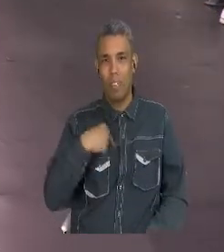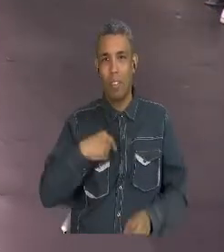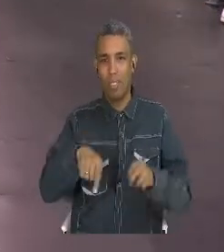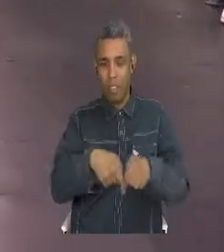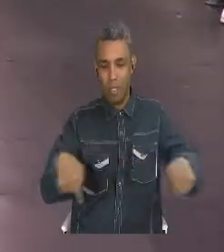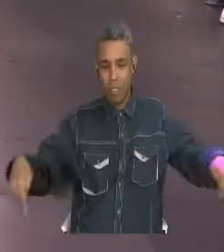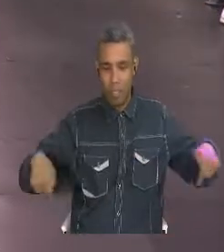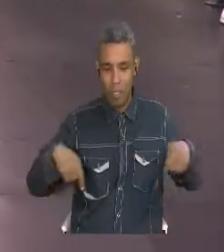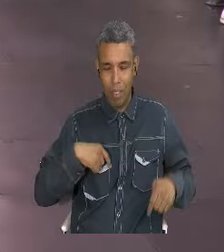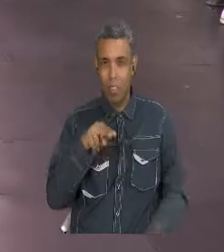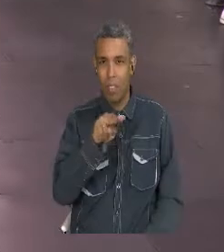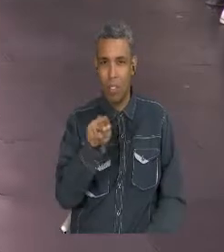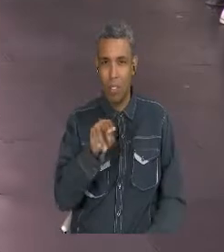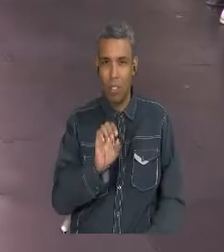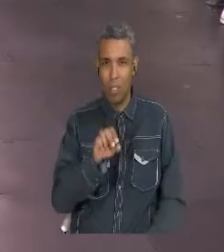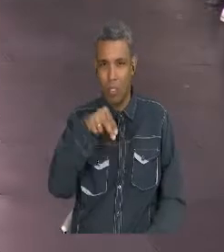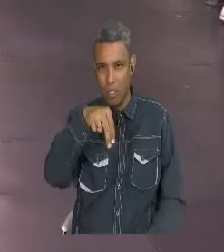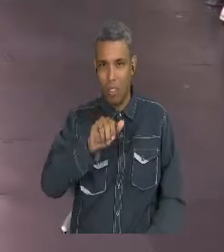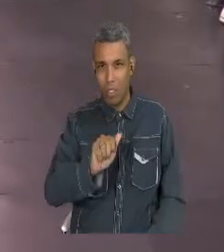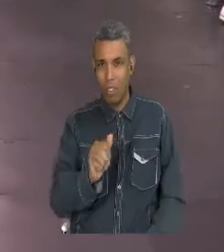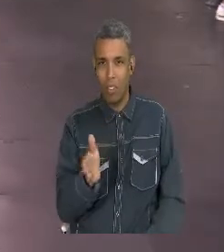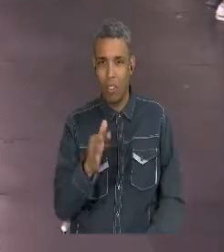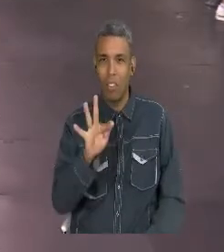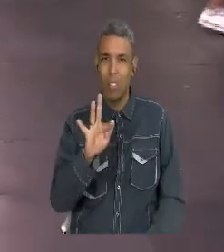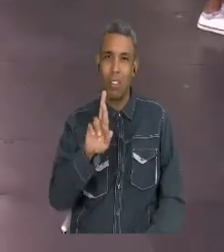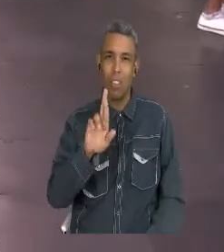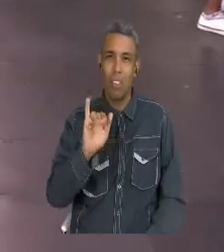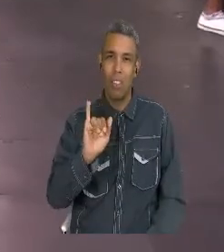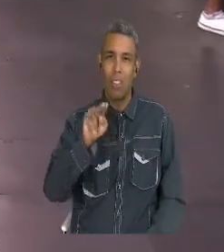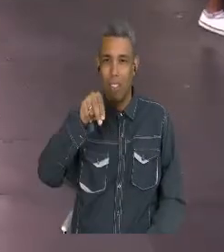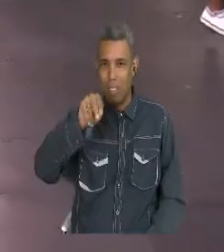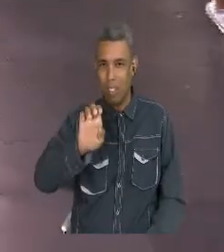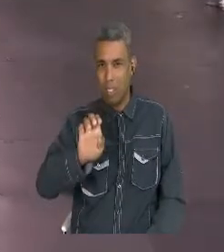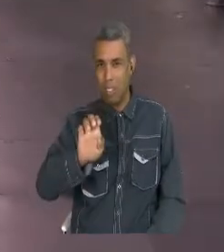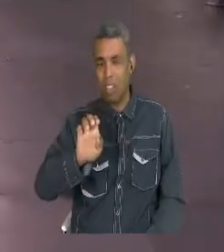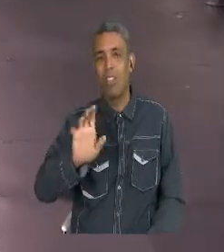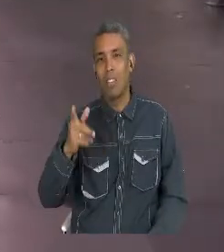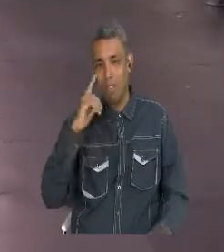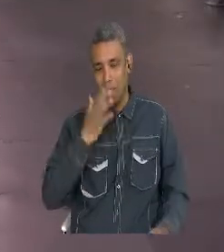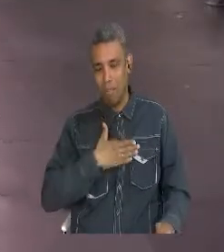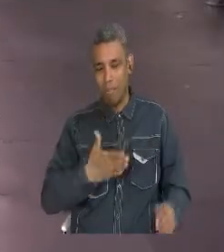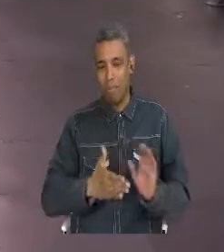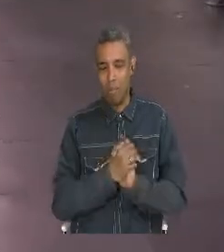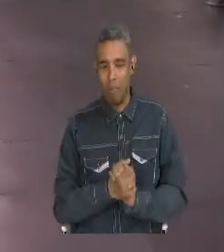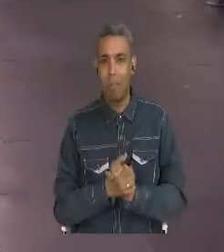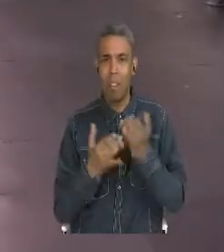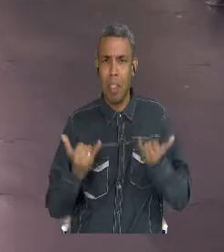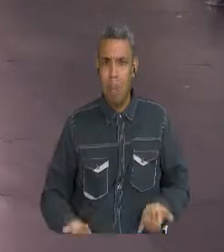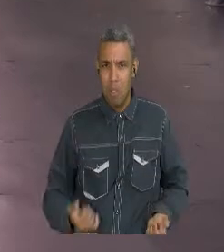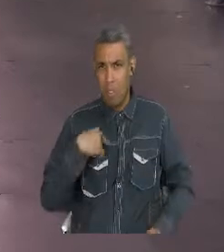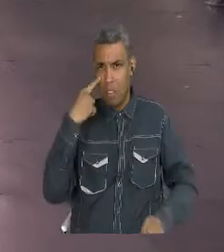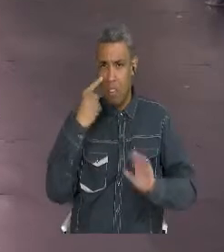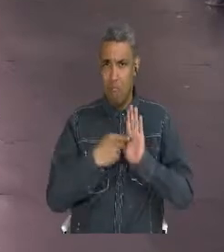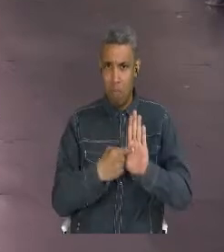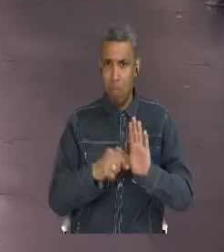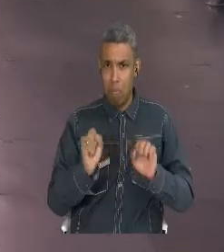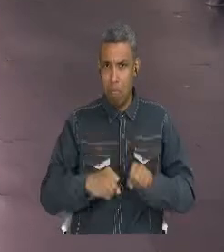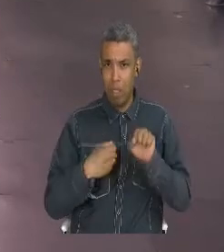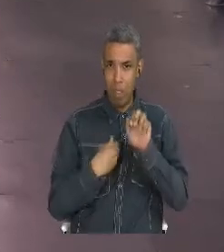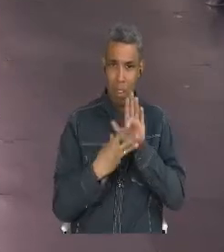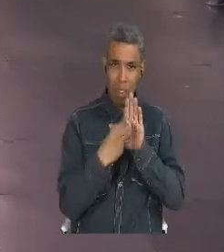36, más que un gimnasio, una familia. Bienvenidos para esta sesión de entrenamiento, el cual hoy vamos a hacer una rutina muy buena para que trabajen toda la